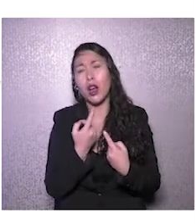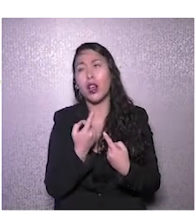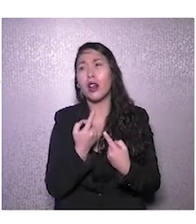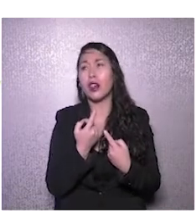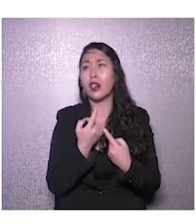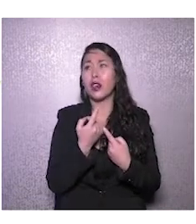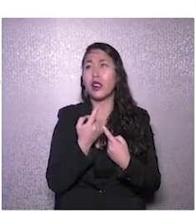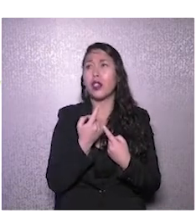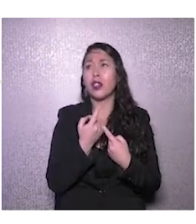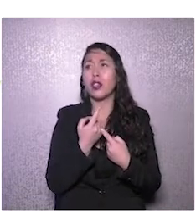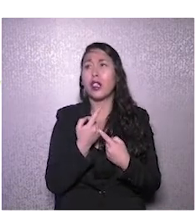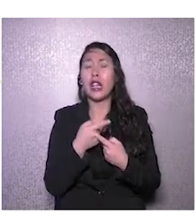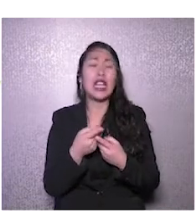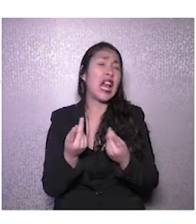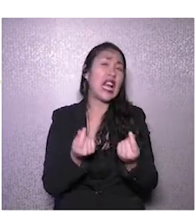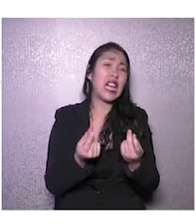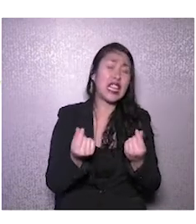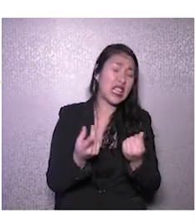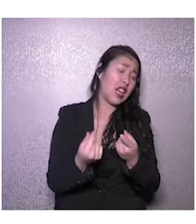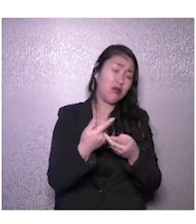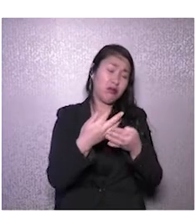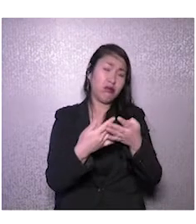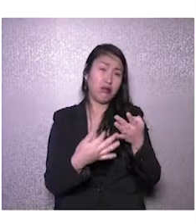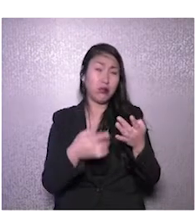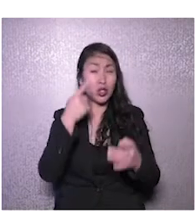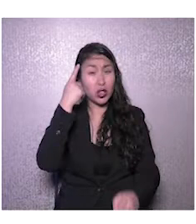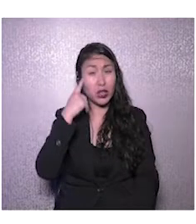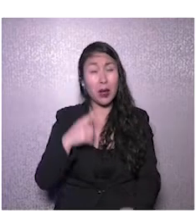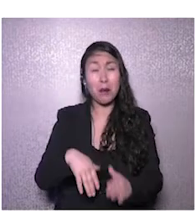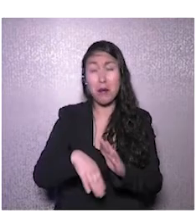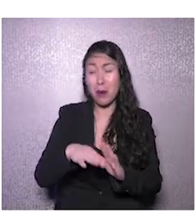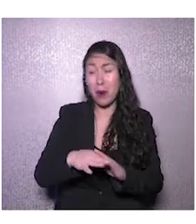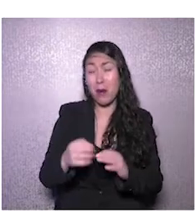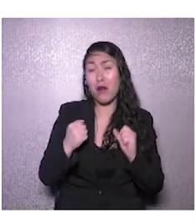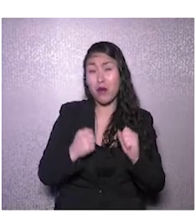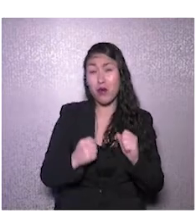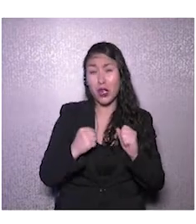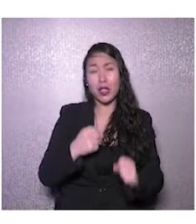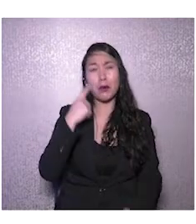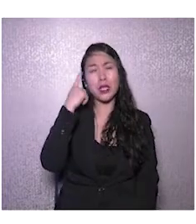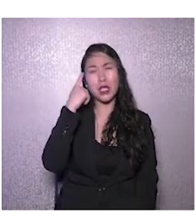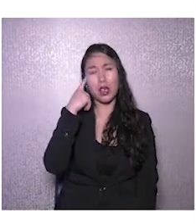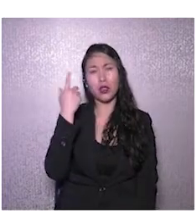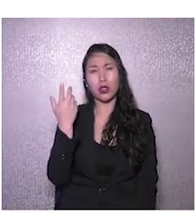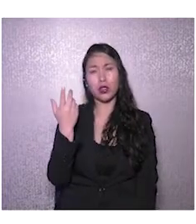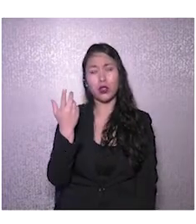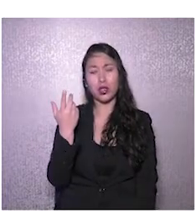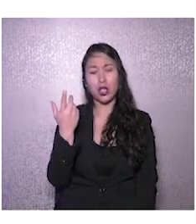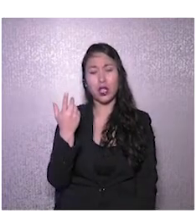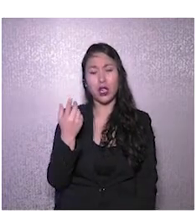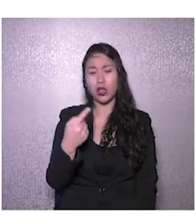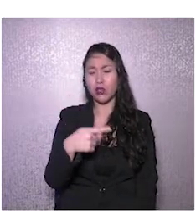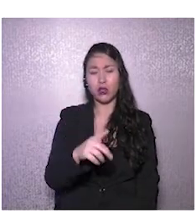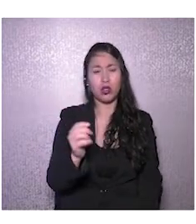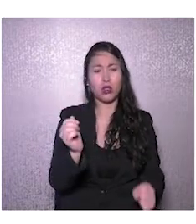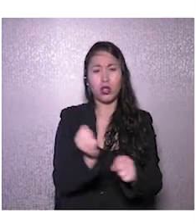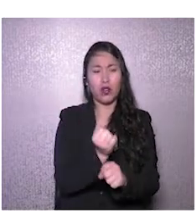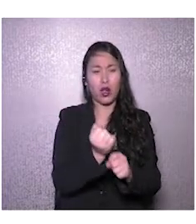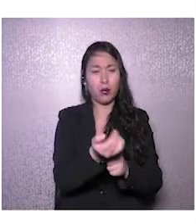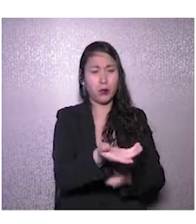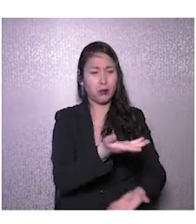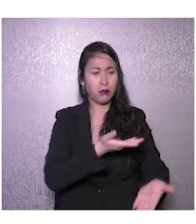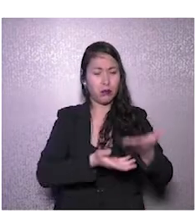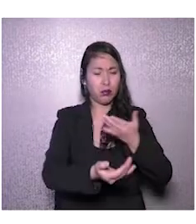en la seguridad asistencial, en la calidad, etc. Pero yo creo que es mucho más potente el mensaje si uno piensa qué pasa si no trabajamos para un sistema